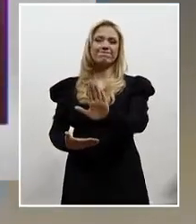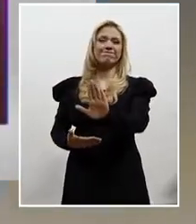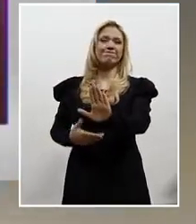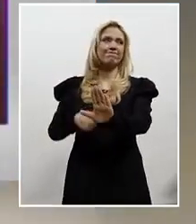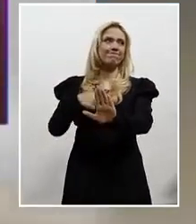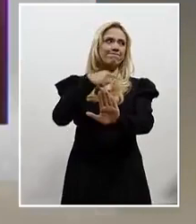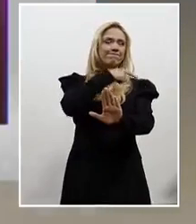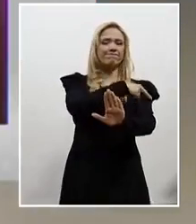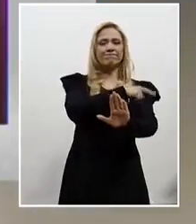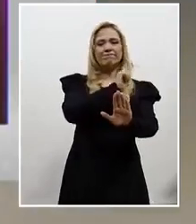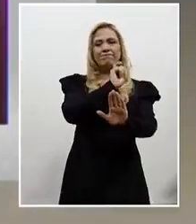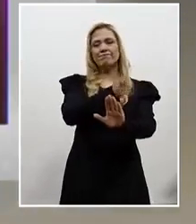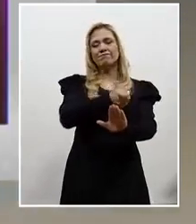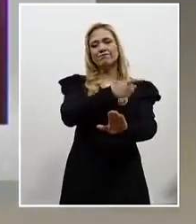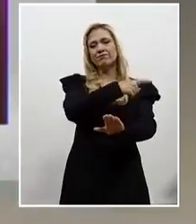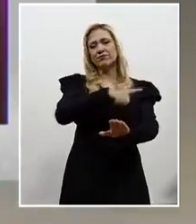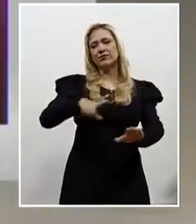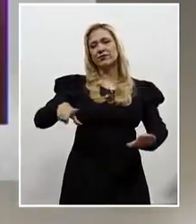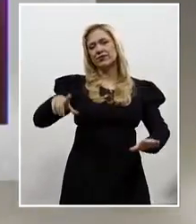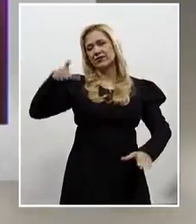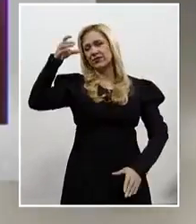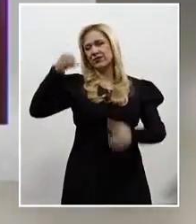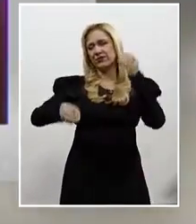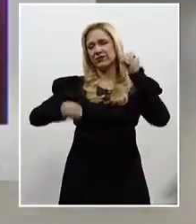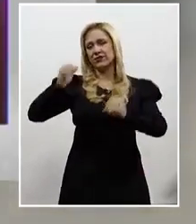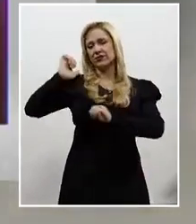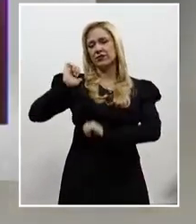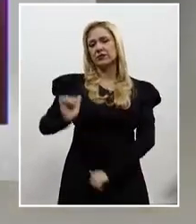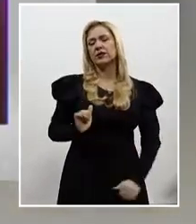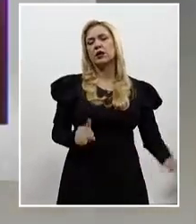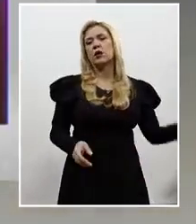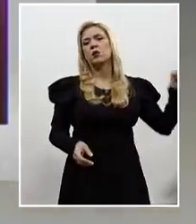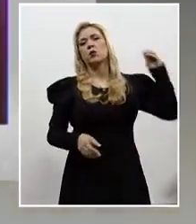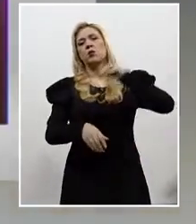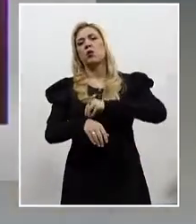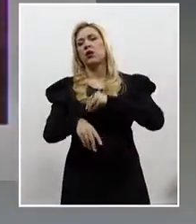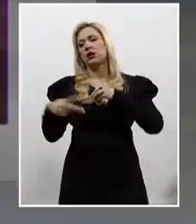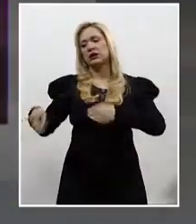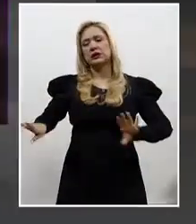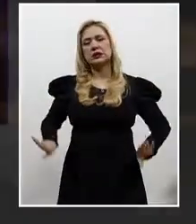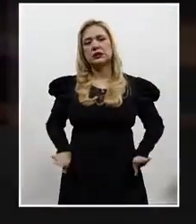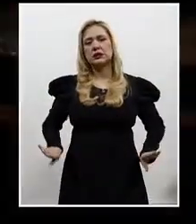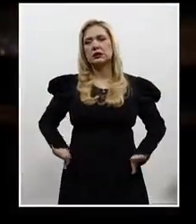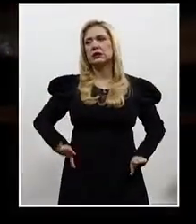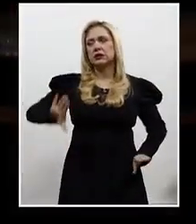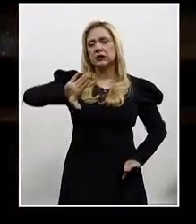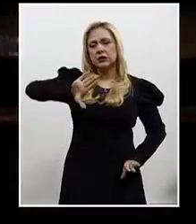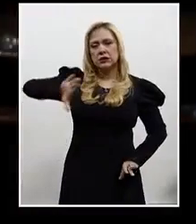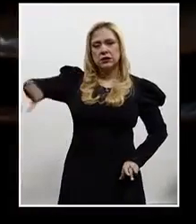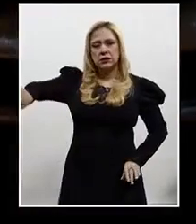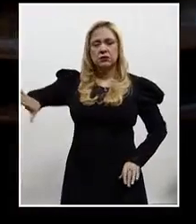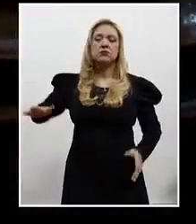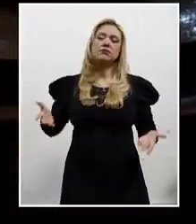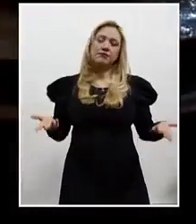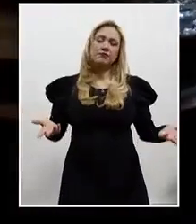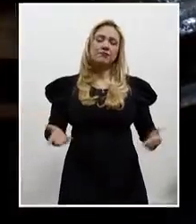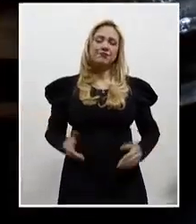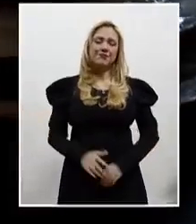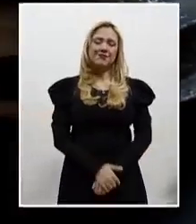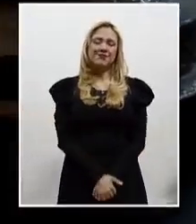la suplencia de la queja aplicará en su totalidad. Poder Informativo, Juan Carlos González.